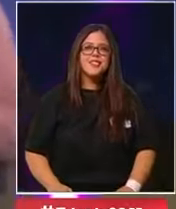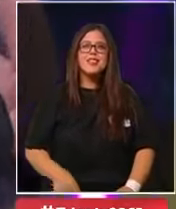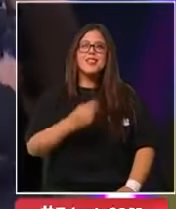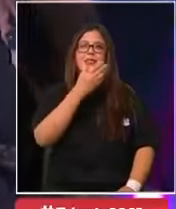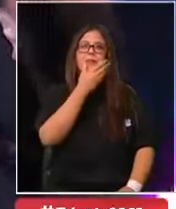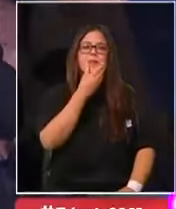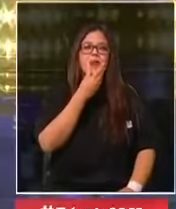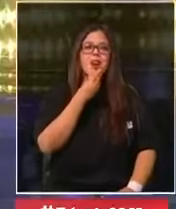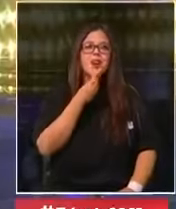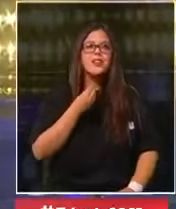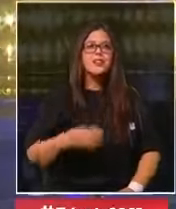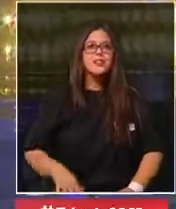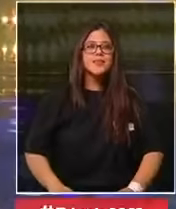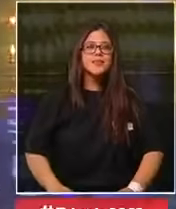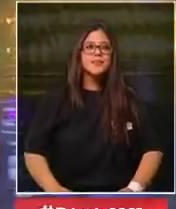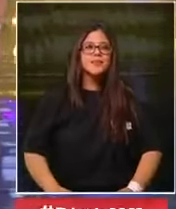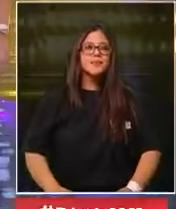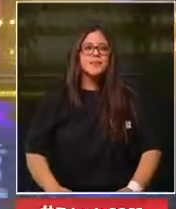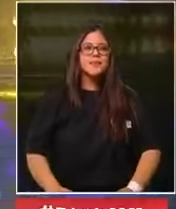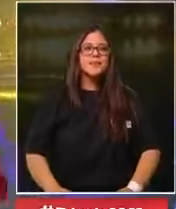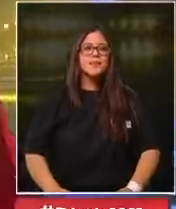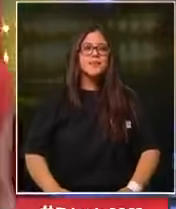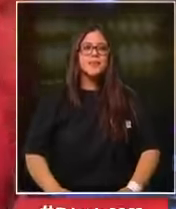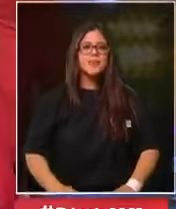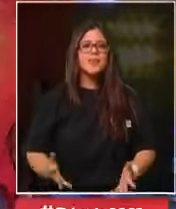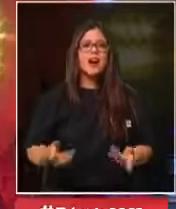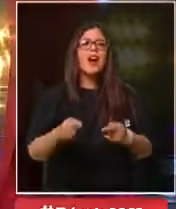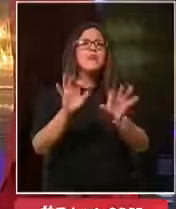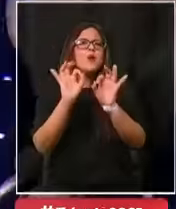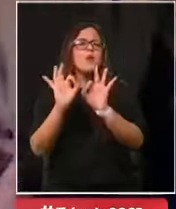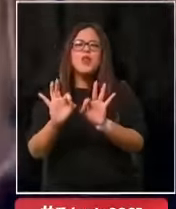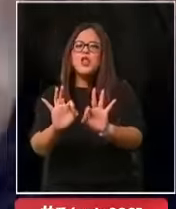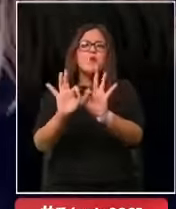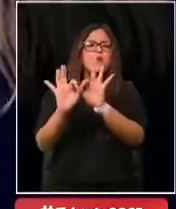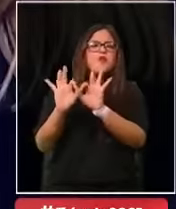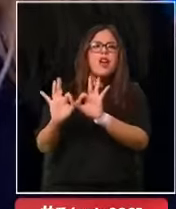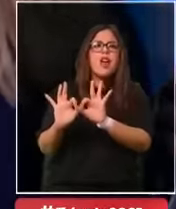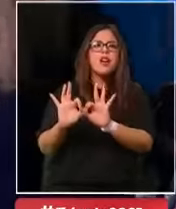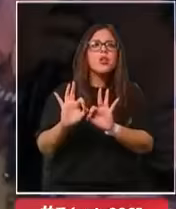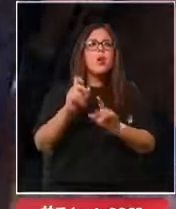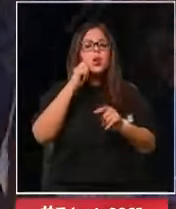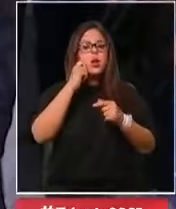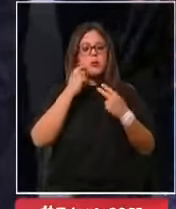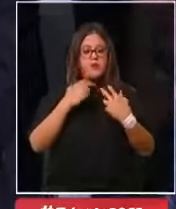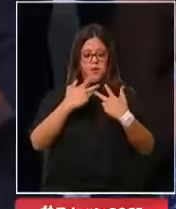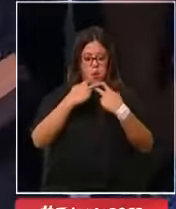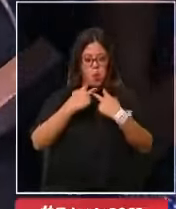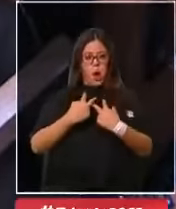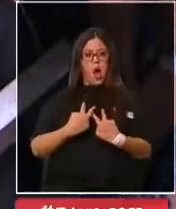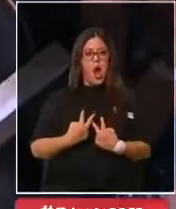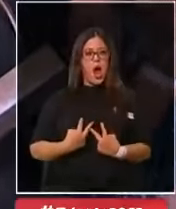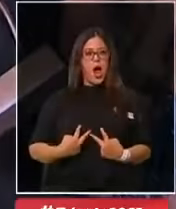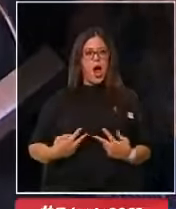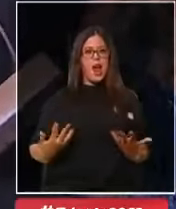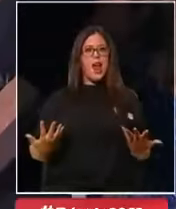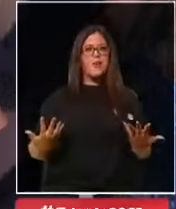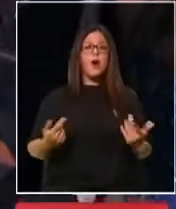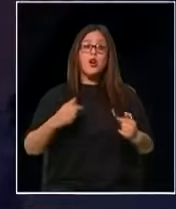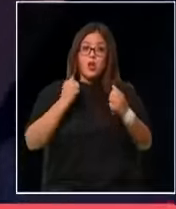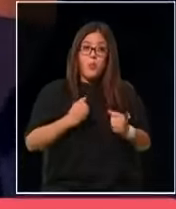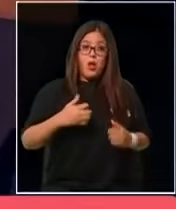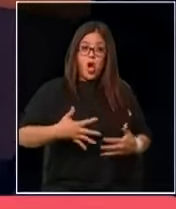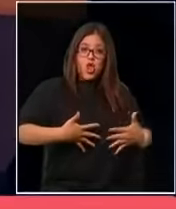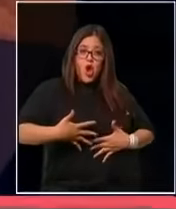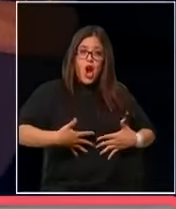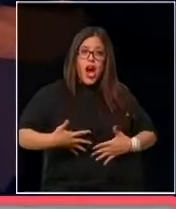Ai, me cai, hermosa! Que loucura, velho! Incrível! Deixa beber essas calças. Luga, por favor. La puedo tocar.